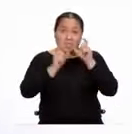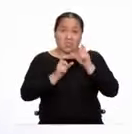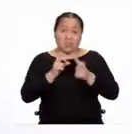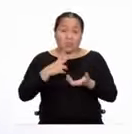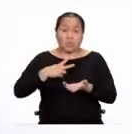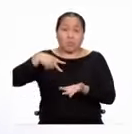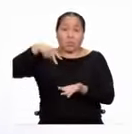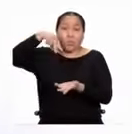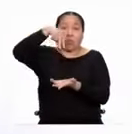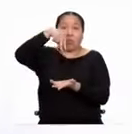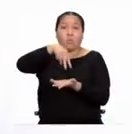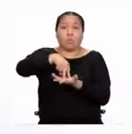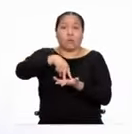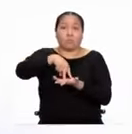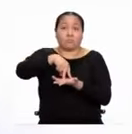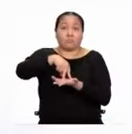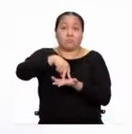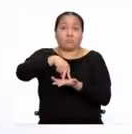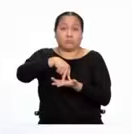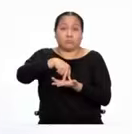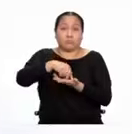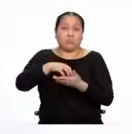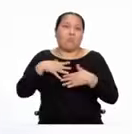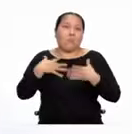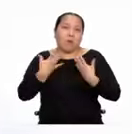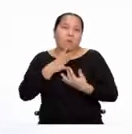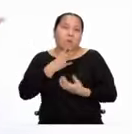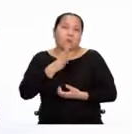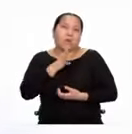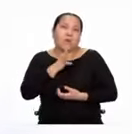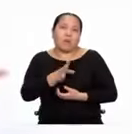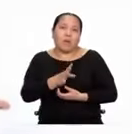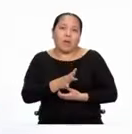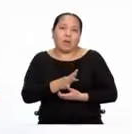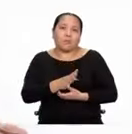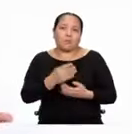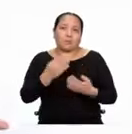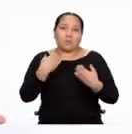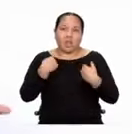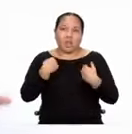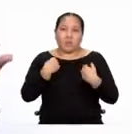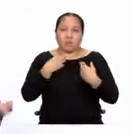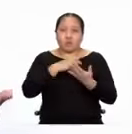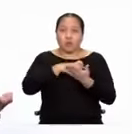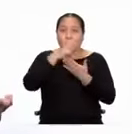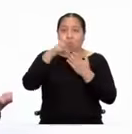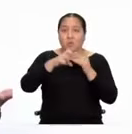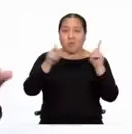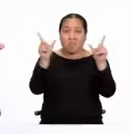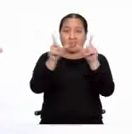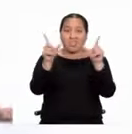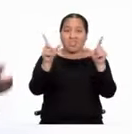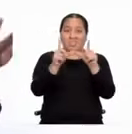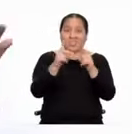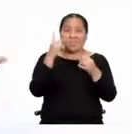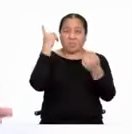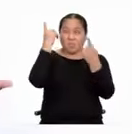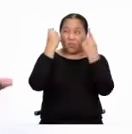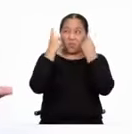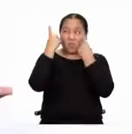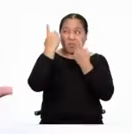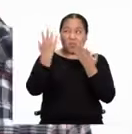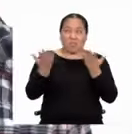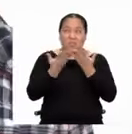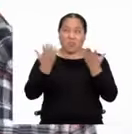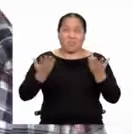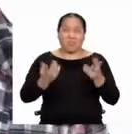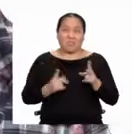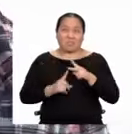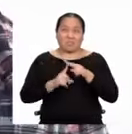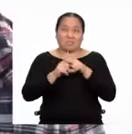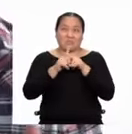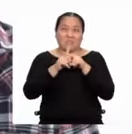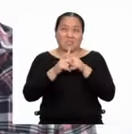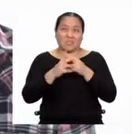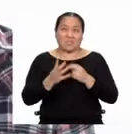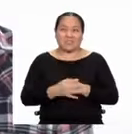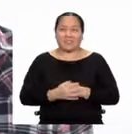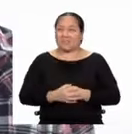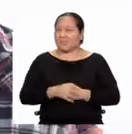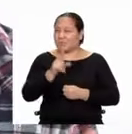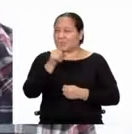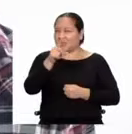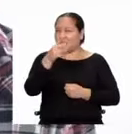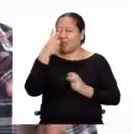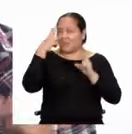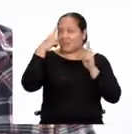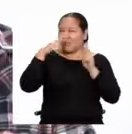dos piernas, pueden hablar, tienen programas de televisión y se preguntan ¿de dónde venimos? ¿Se han